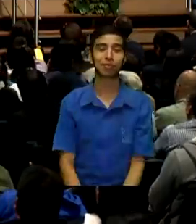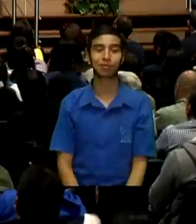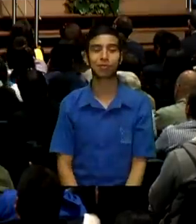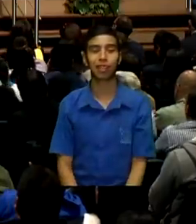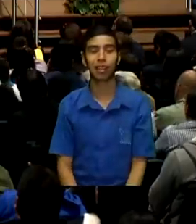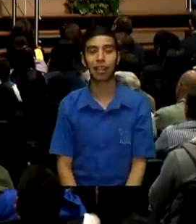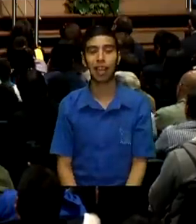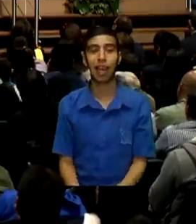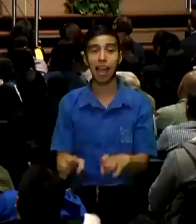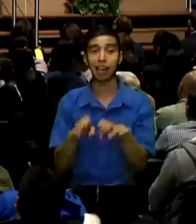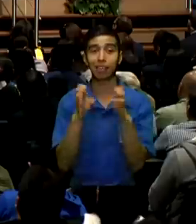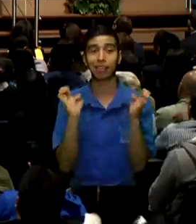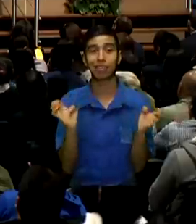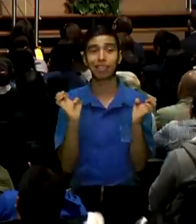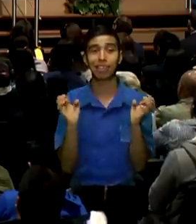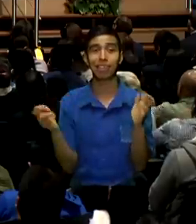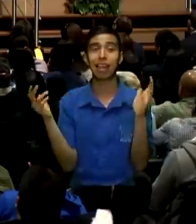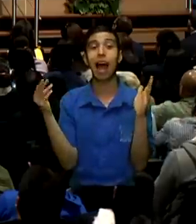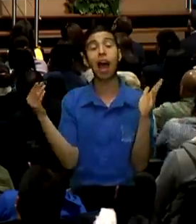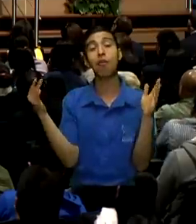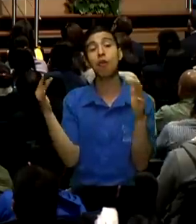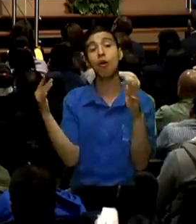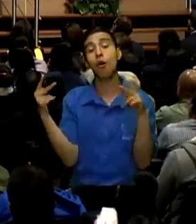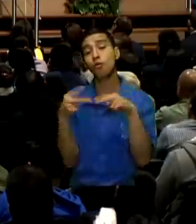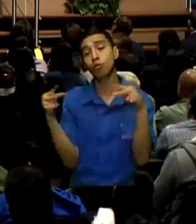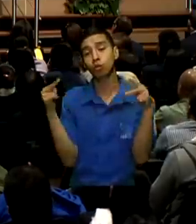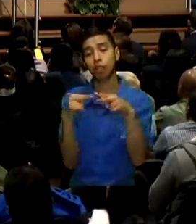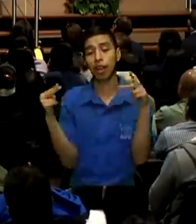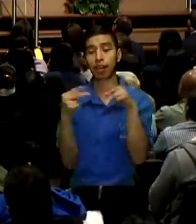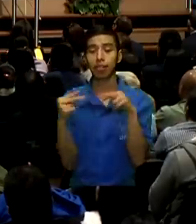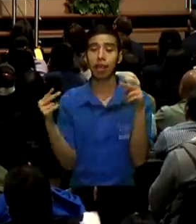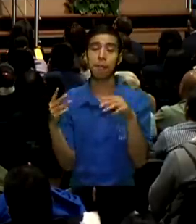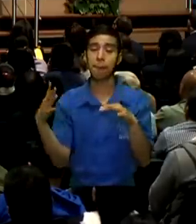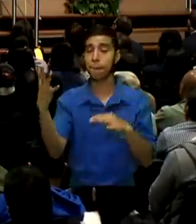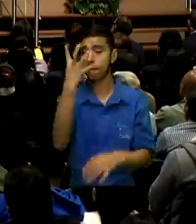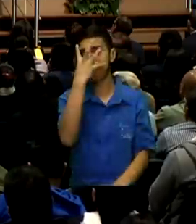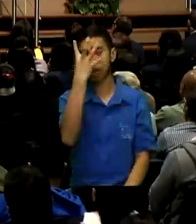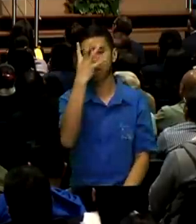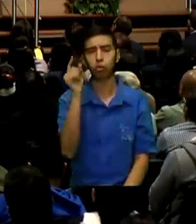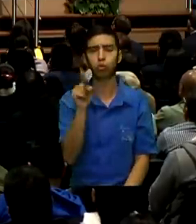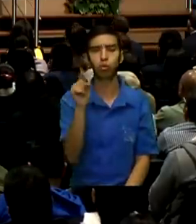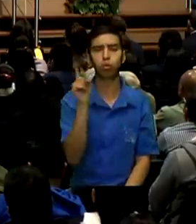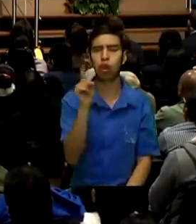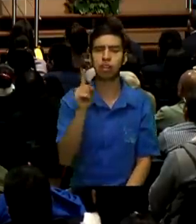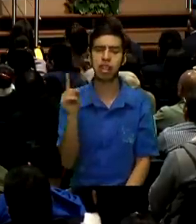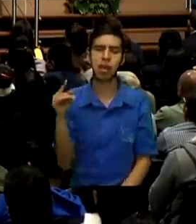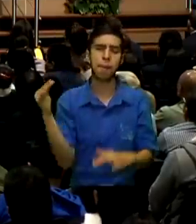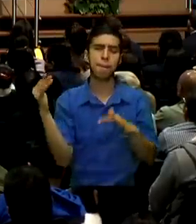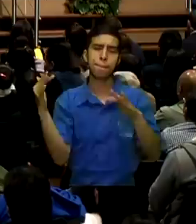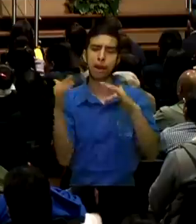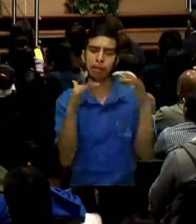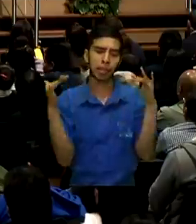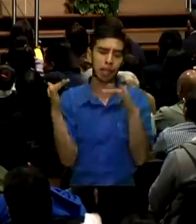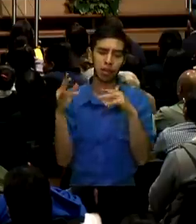Entonces, en vuestra lucha contra el pecado todavía no has batallado contra la genética. Por eso es que vuelves a caer en la misma cosa.